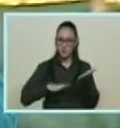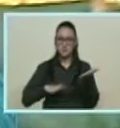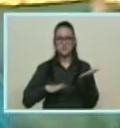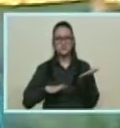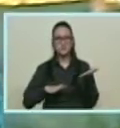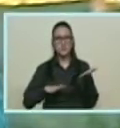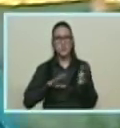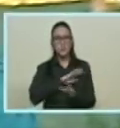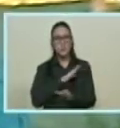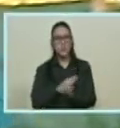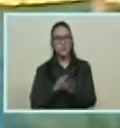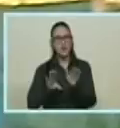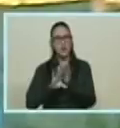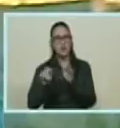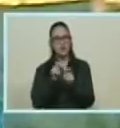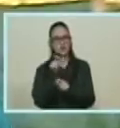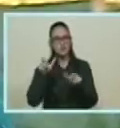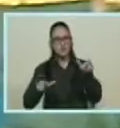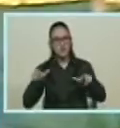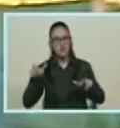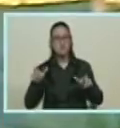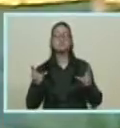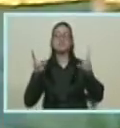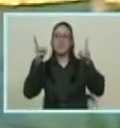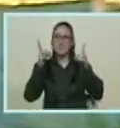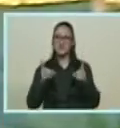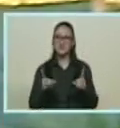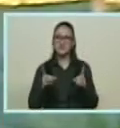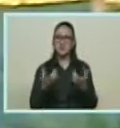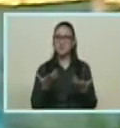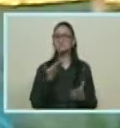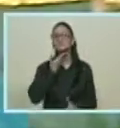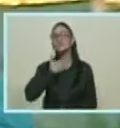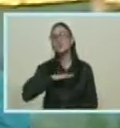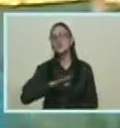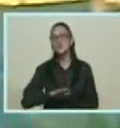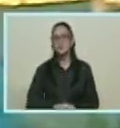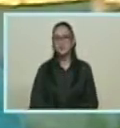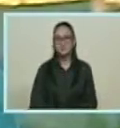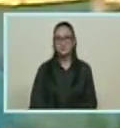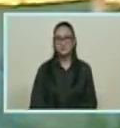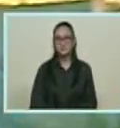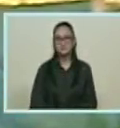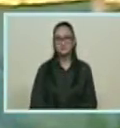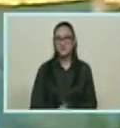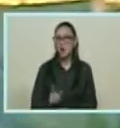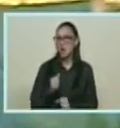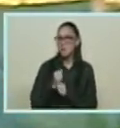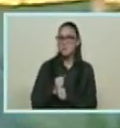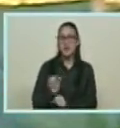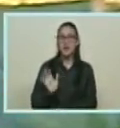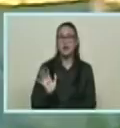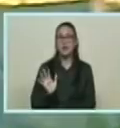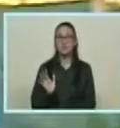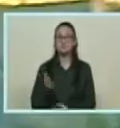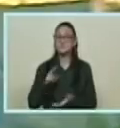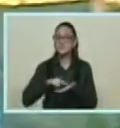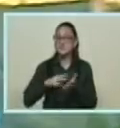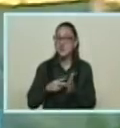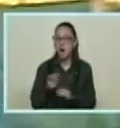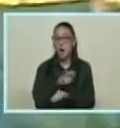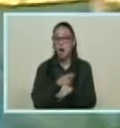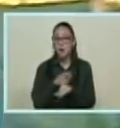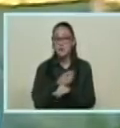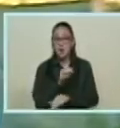poder constituyente, tomara la decisión de declararlo persona no grata. No esperaron ni eso. Quiere decir que los gobiernos